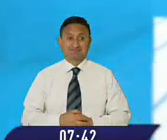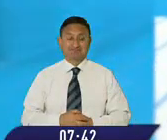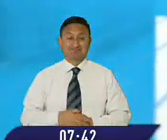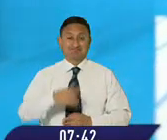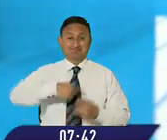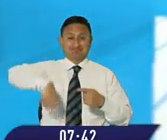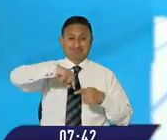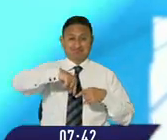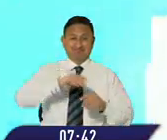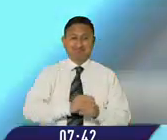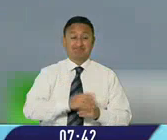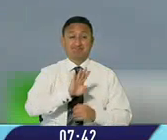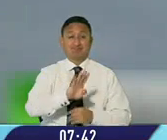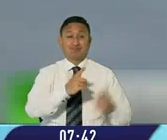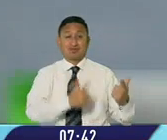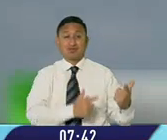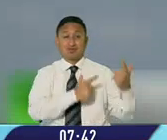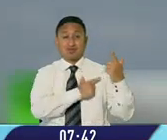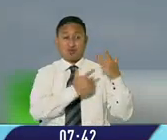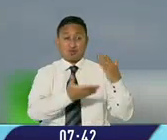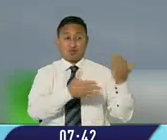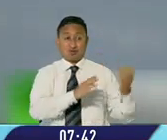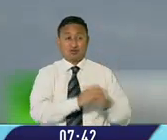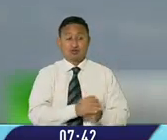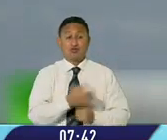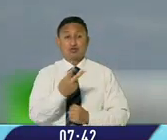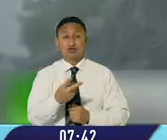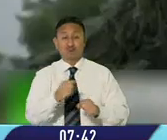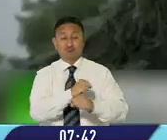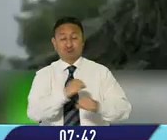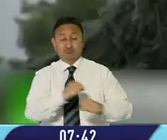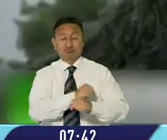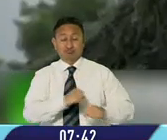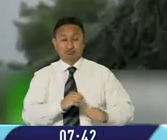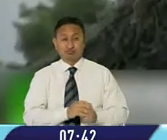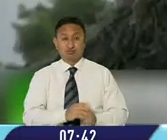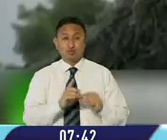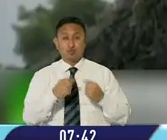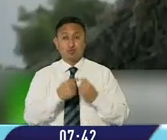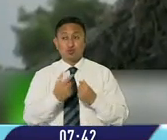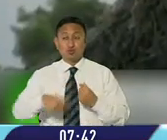al retornar, 4 militares murieron en 2 atentados perpetrados por integrantes del